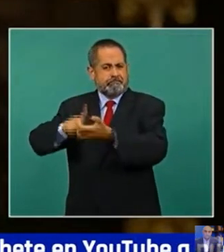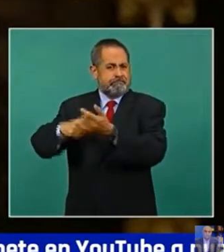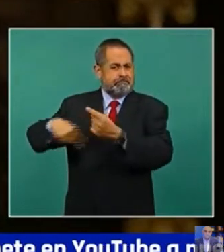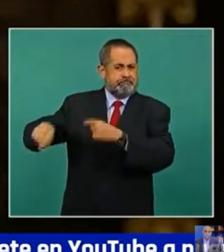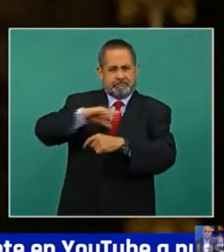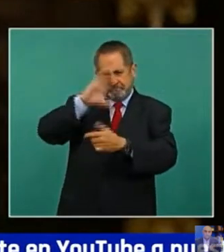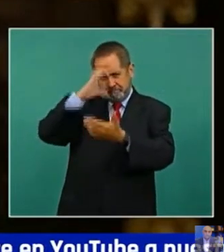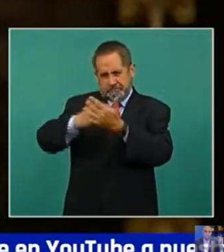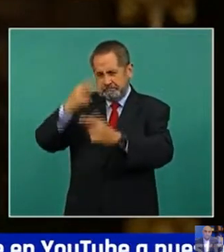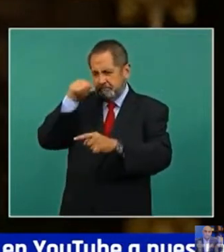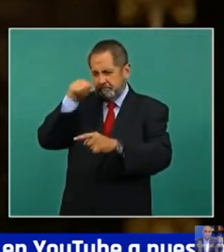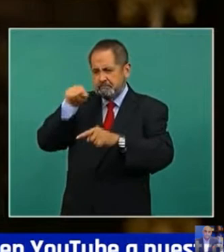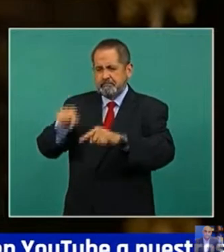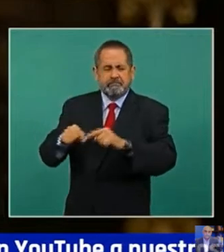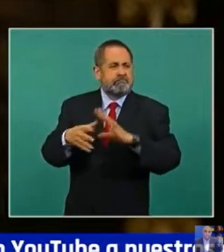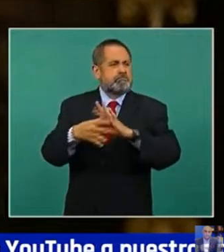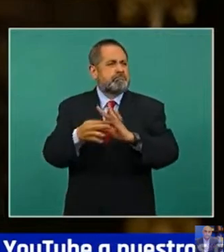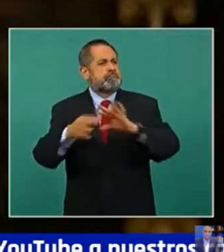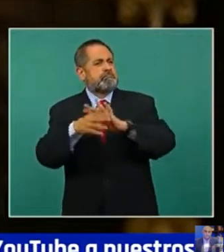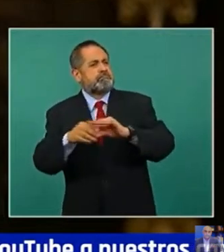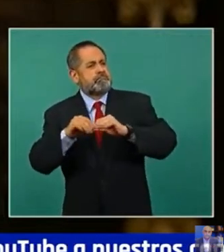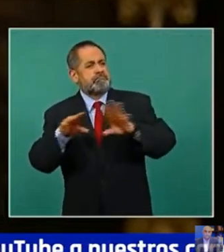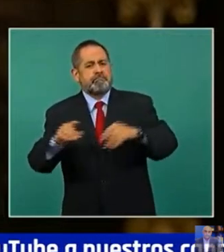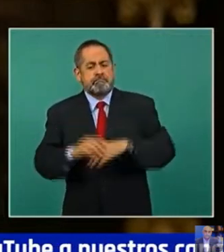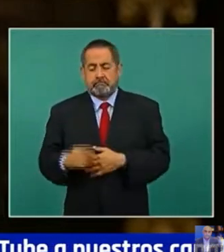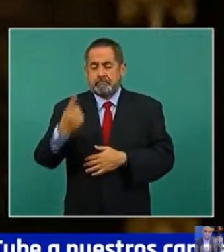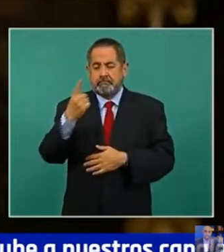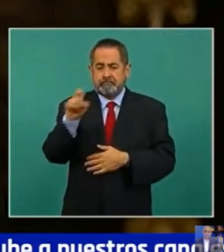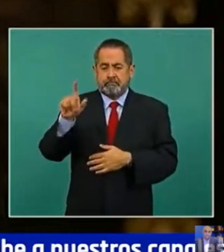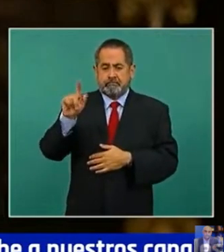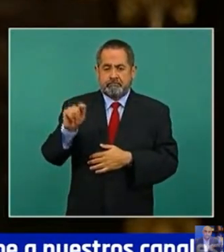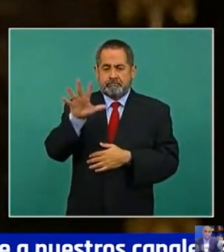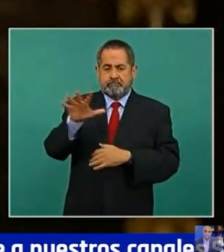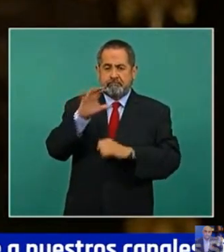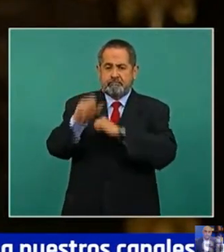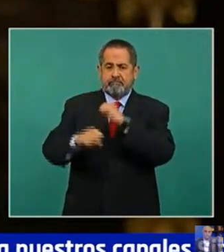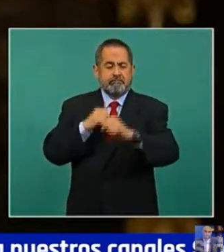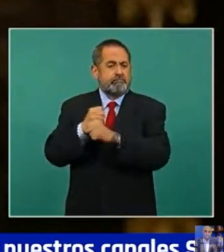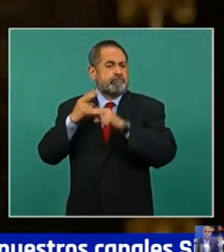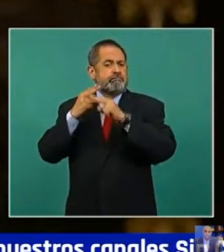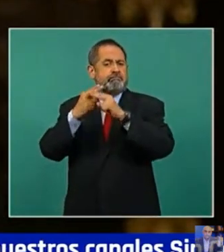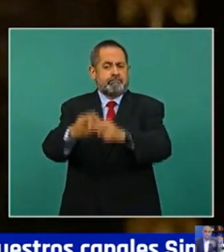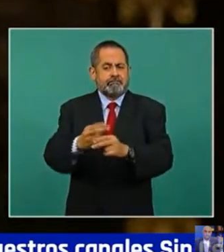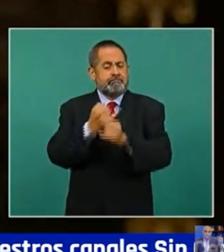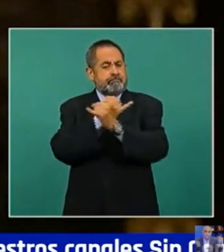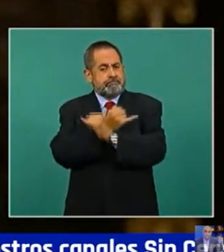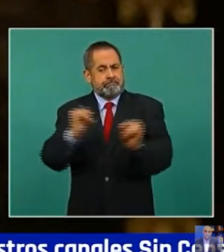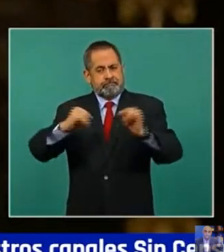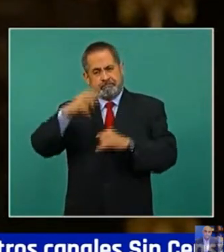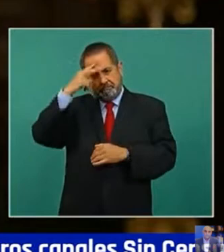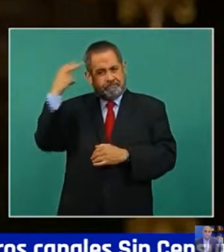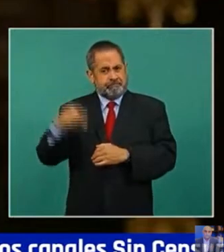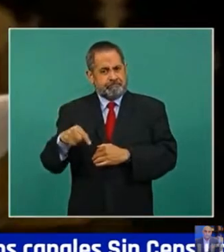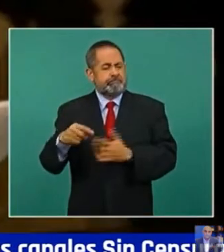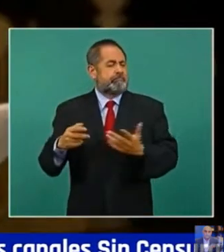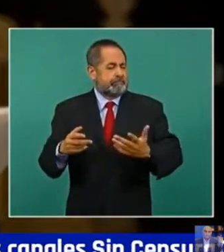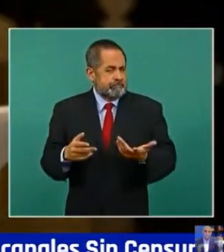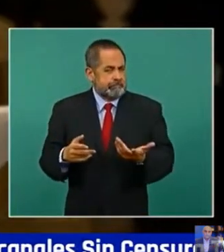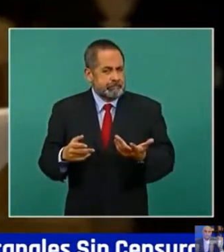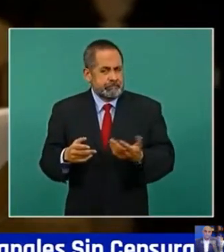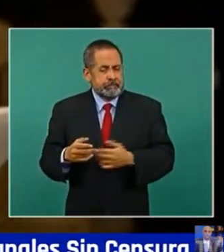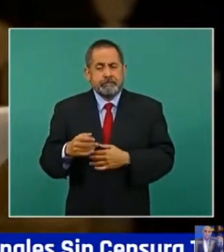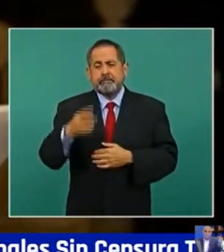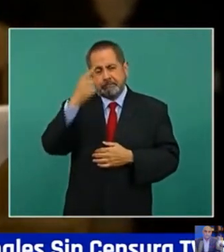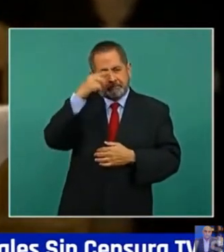Mexicano con ocasión del 175 aniversario de la Independencia Nacional, la imagen